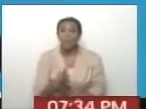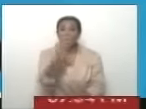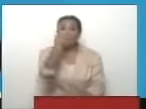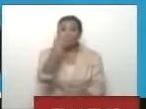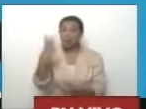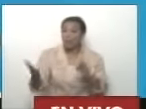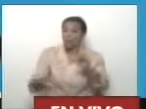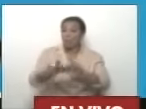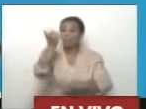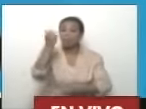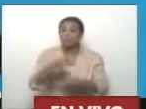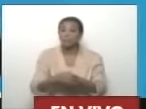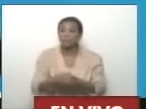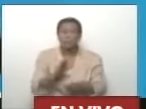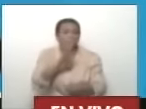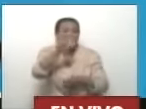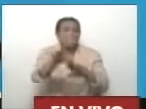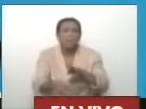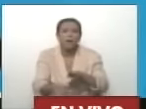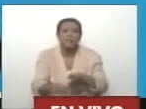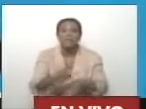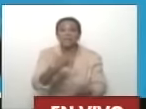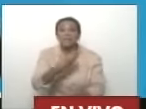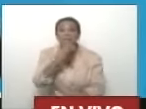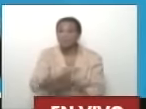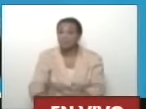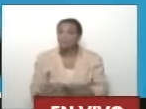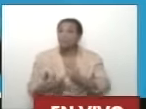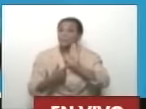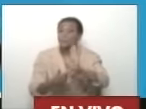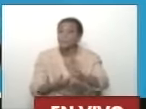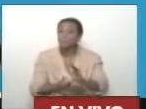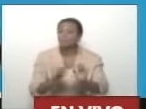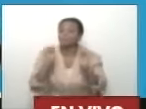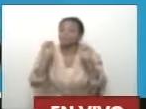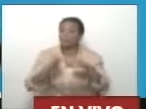grandes logros del paso histórico del 3 de diciembre.